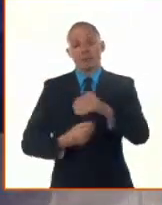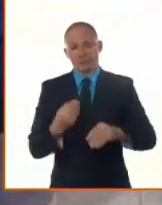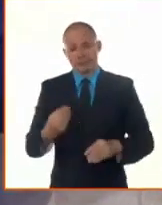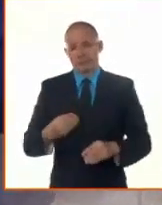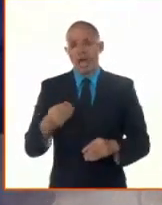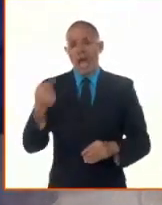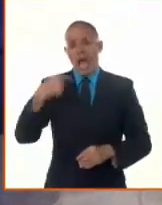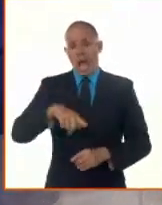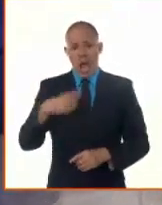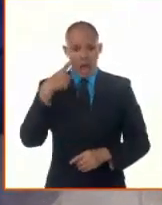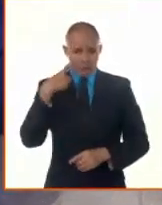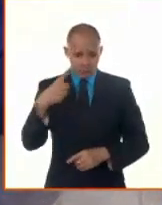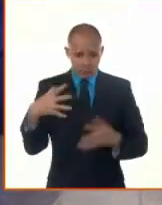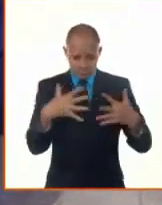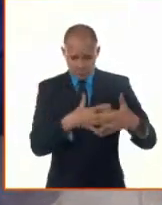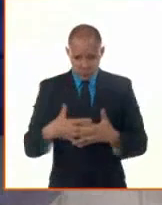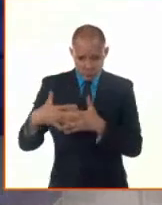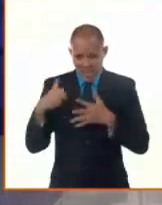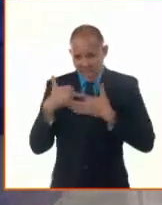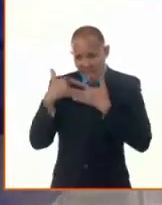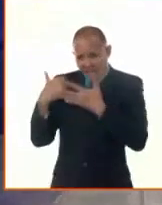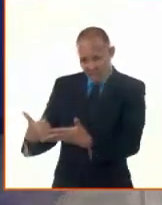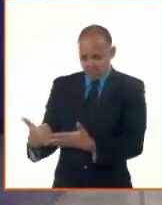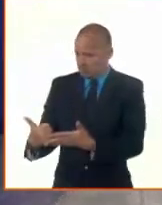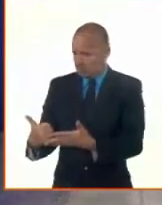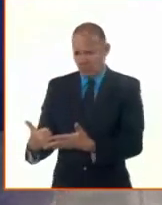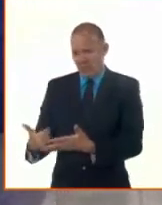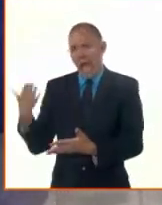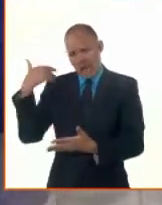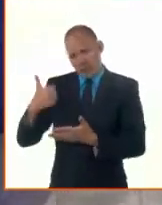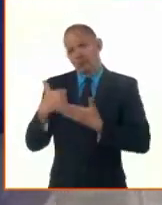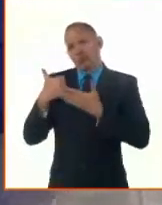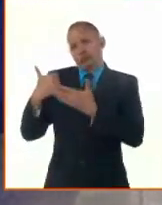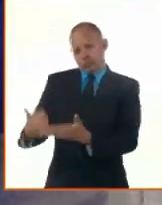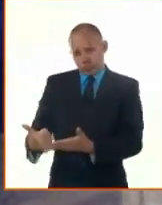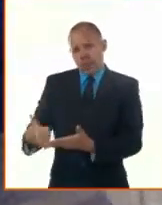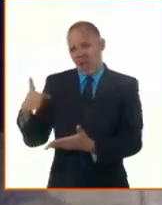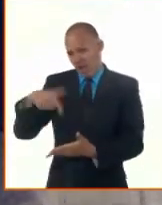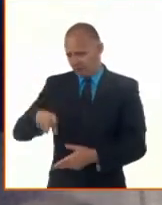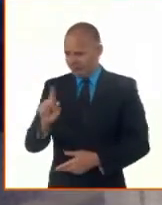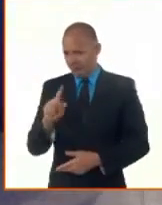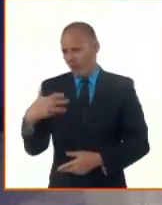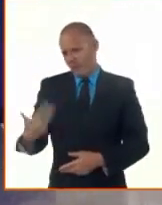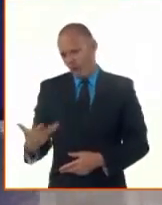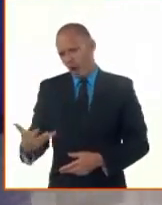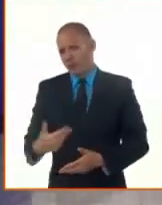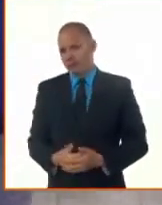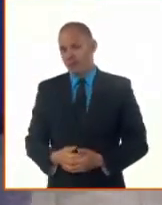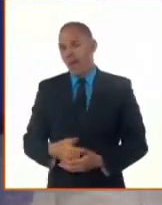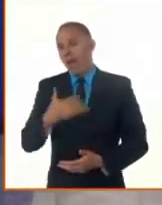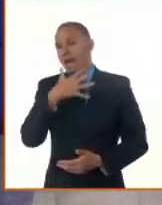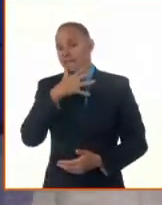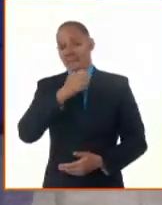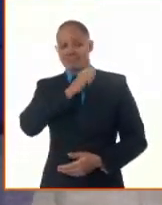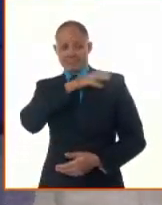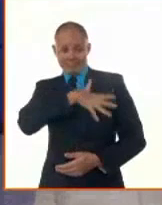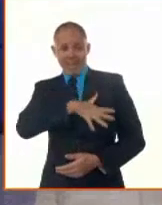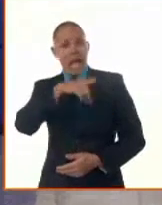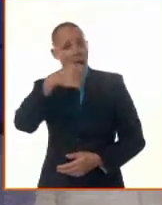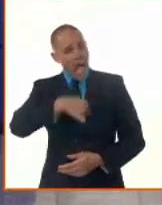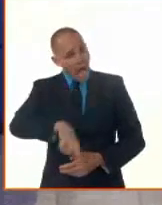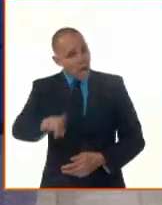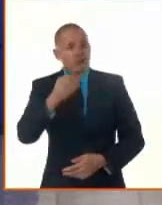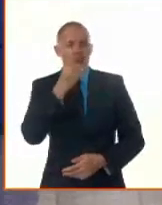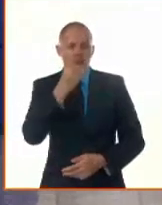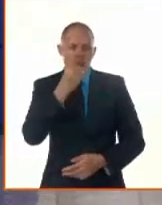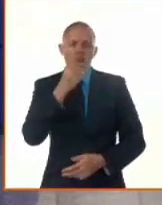no lo ha apoyado lo suficiente y Parece ser que los palestinos entonces tendrán un papel más importante en la dinámica